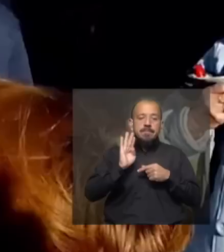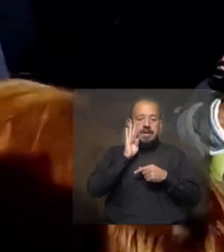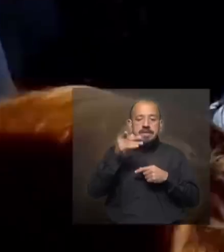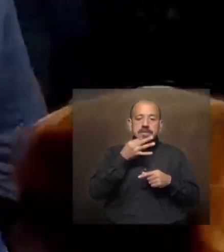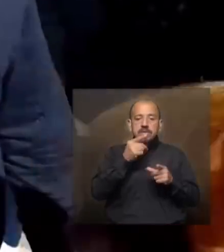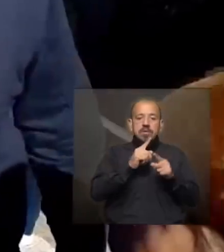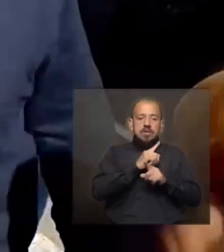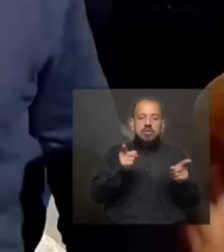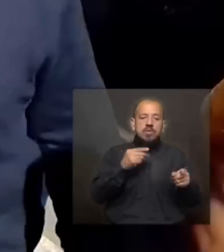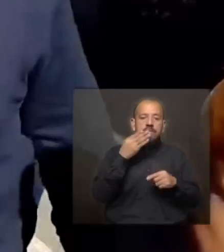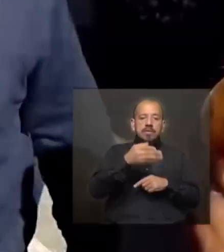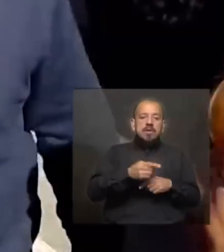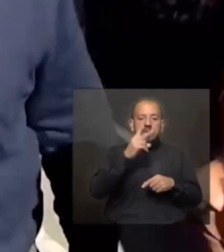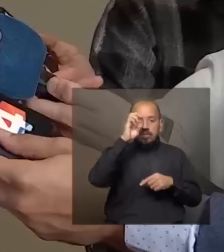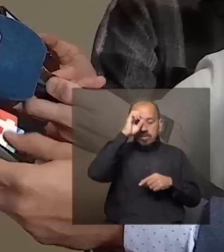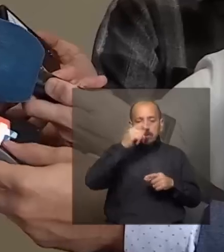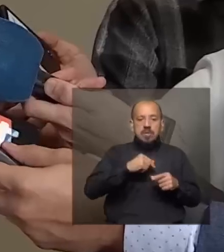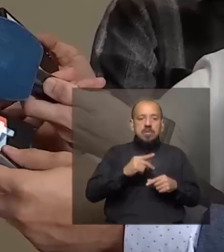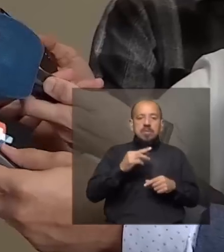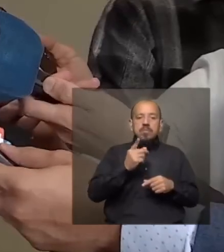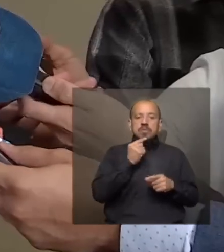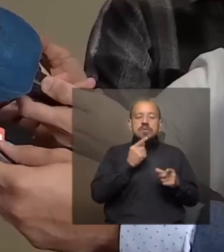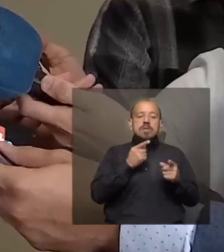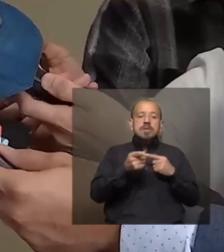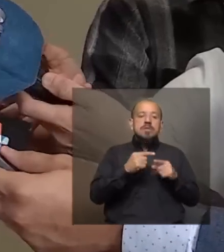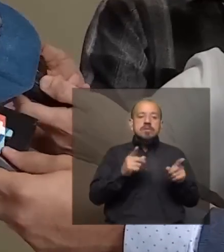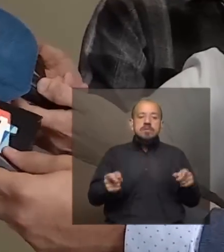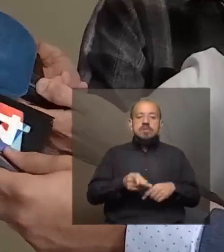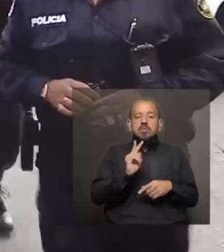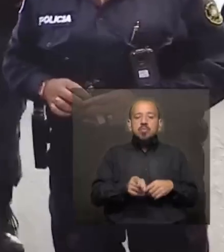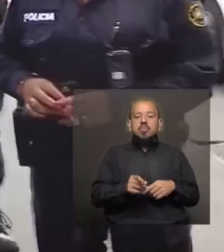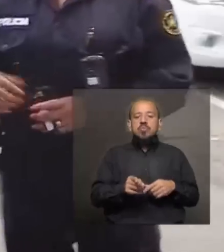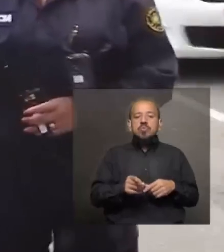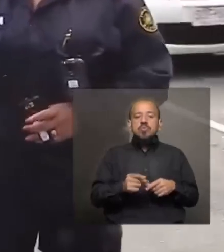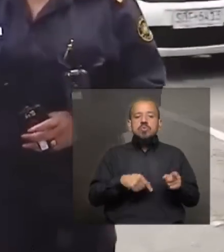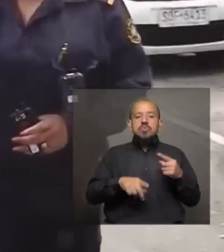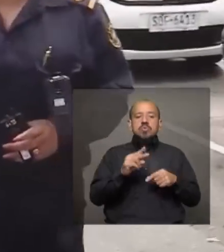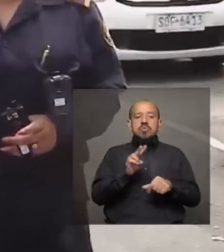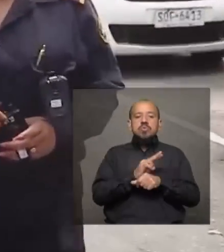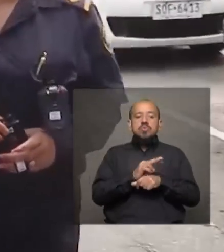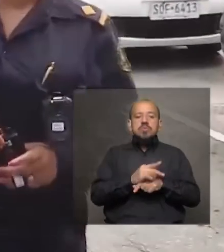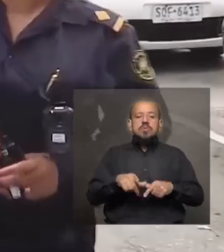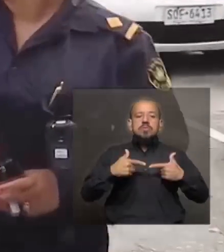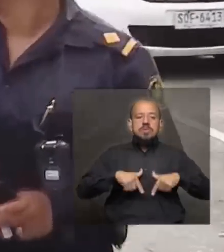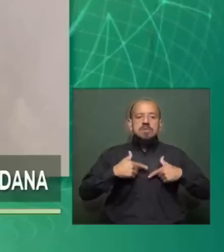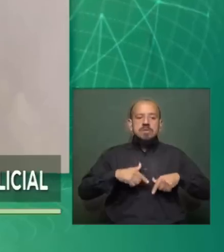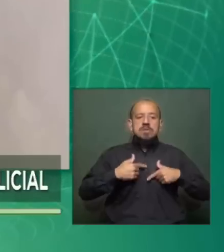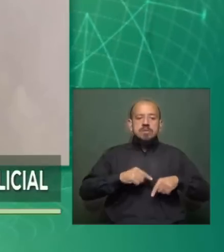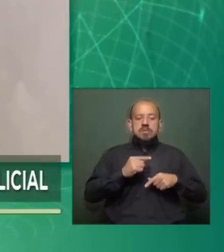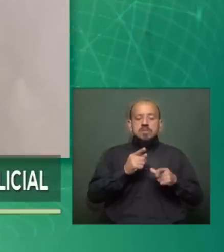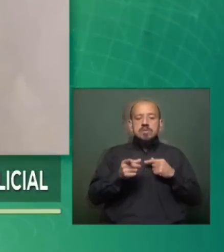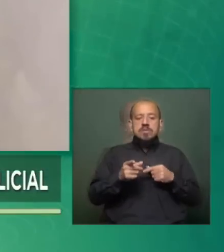policial Santiago González renunció al cargo de director de convivencia y seguridad de ciudadana del Ministerio del interior